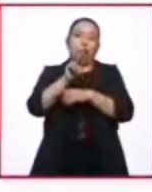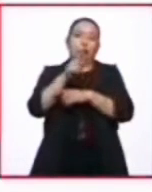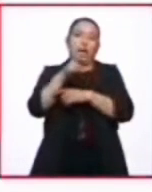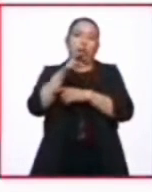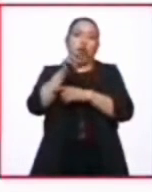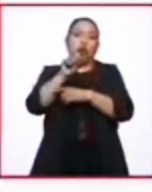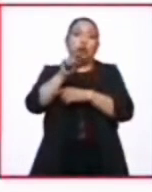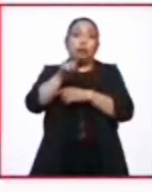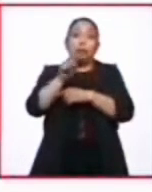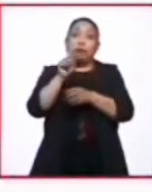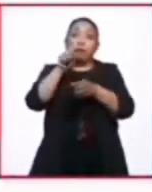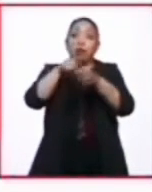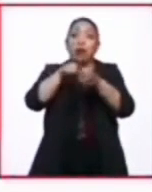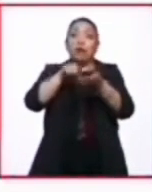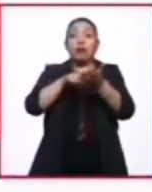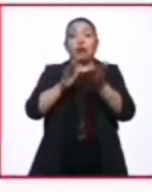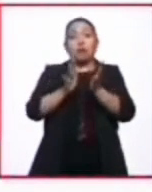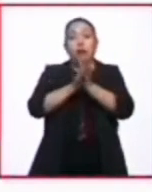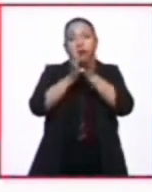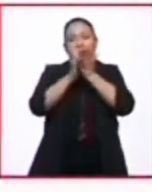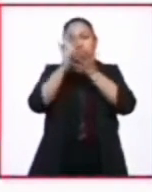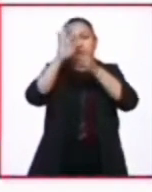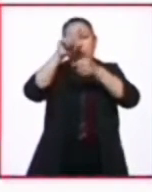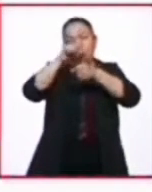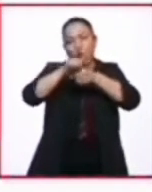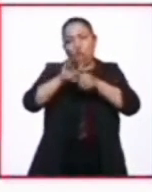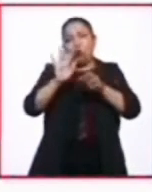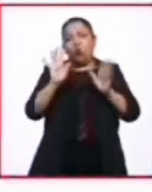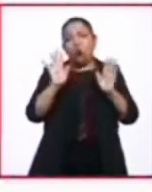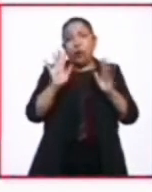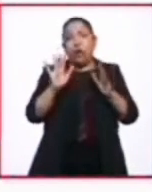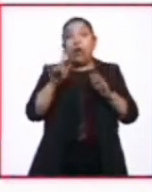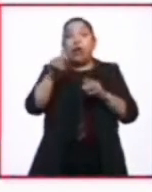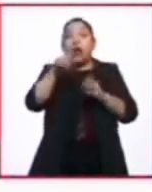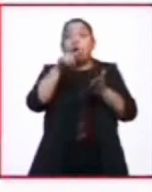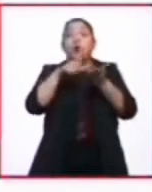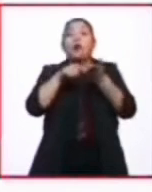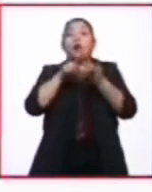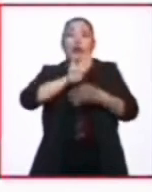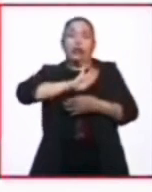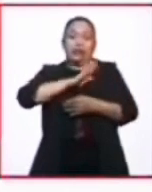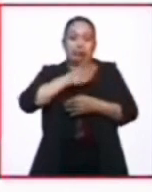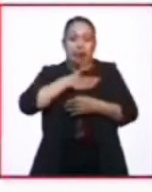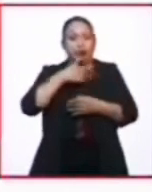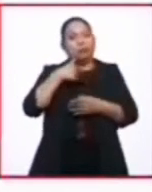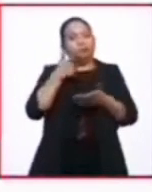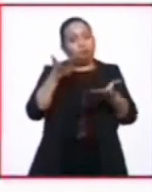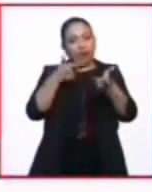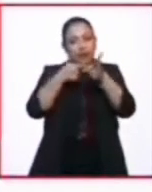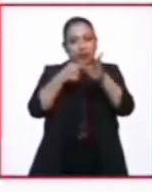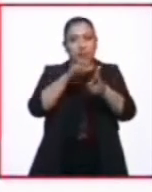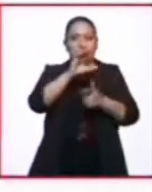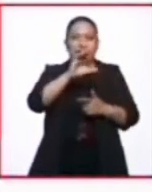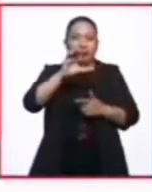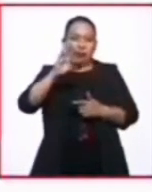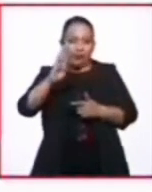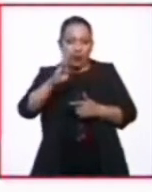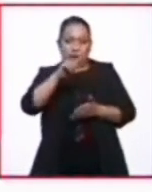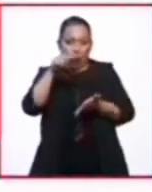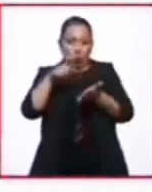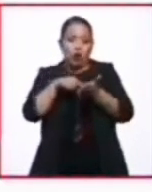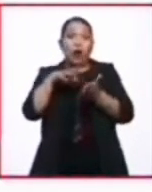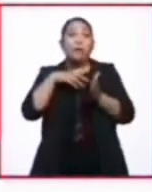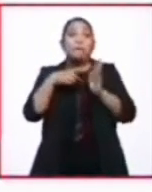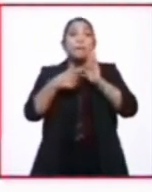también integrándose a esa dinámica cultural que vive España. Vamos a continuar. En el Centro Cultural del Bosque se presenta